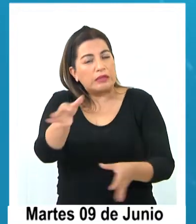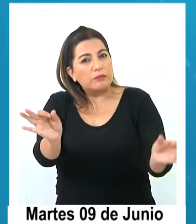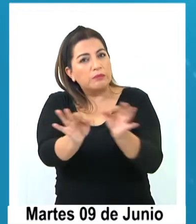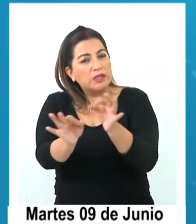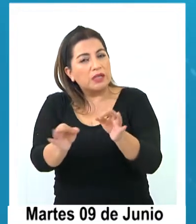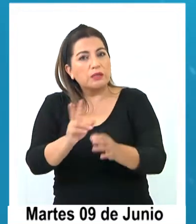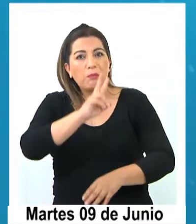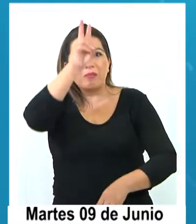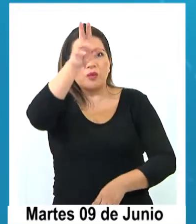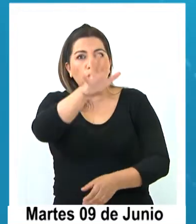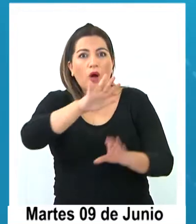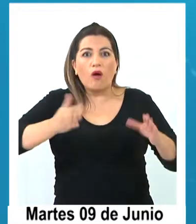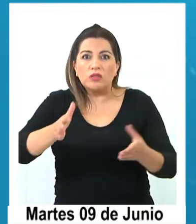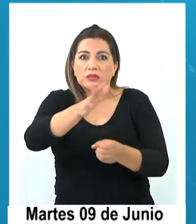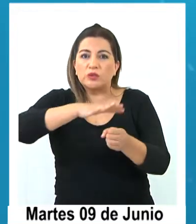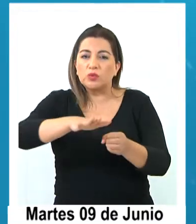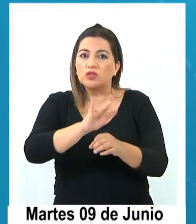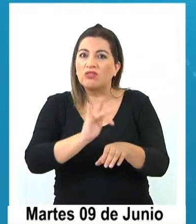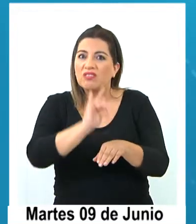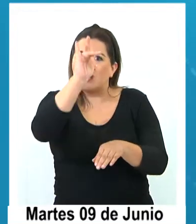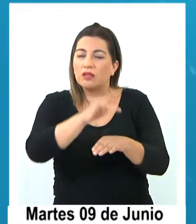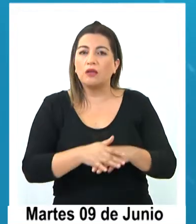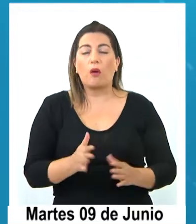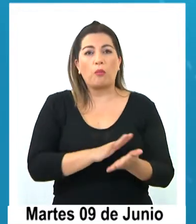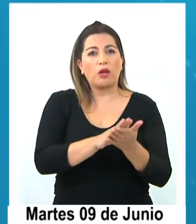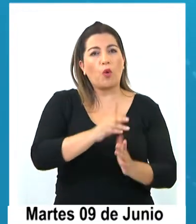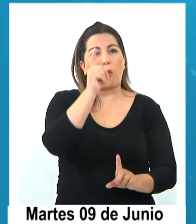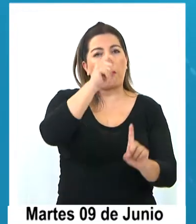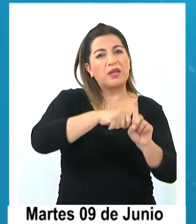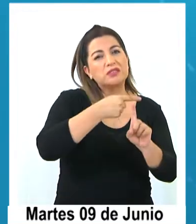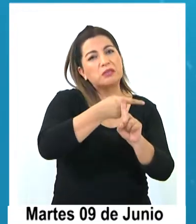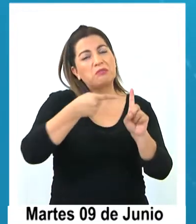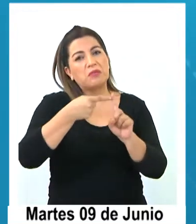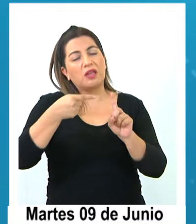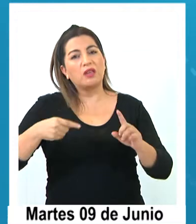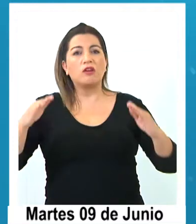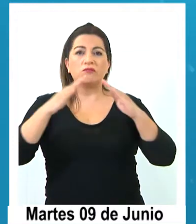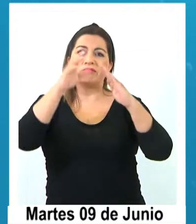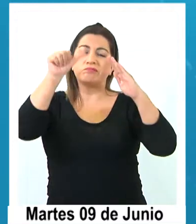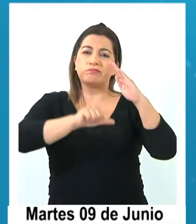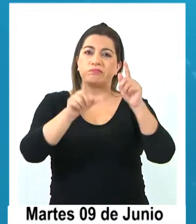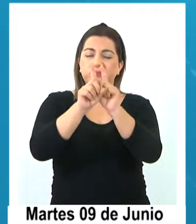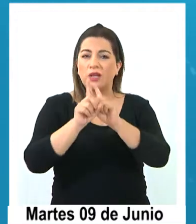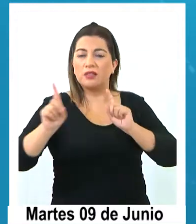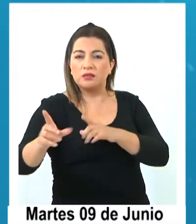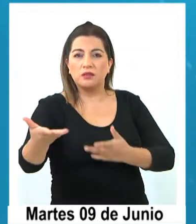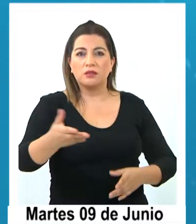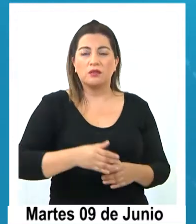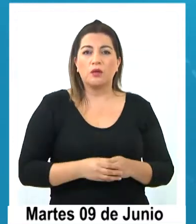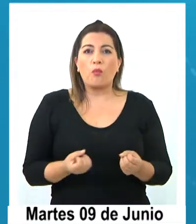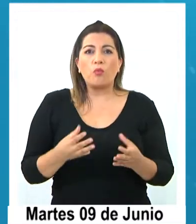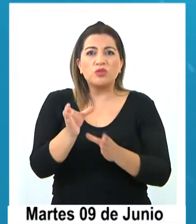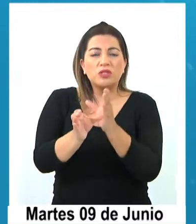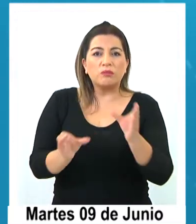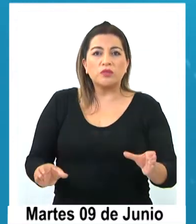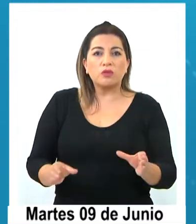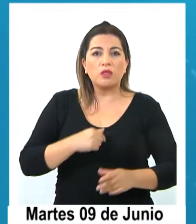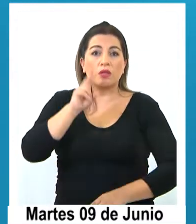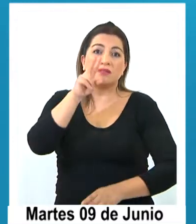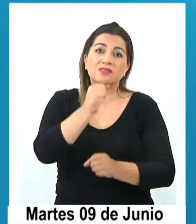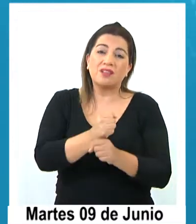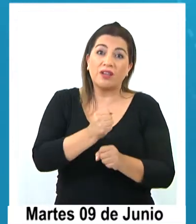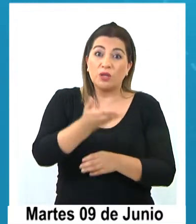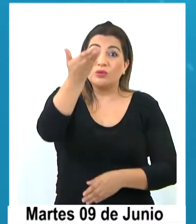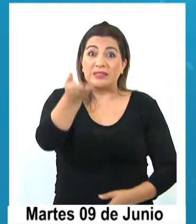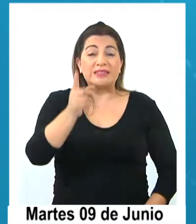explicar por qué Perú está en esta situación, es que después de un mes y medio de confinamiento, aislamiento social, mucha gente perdió